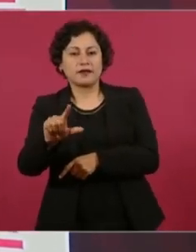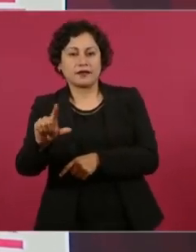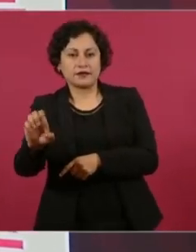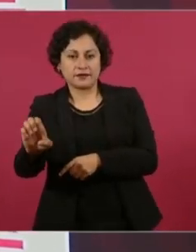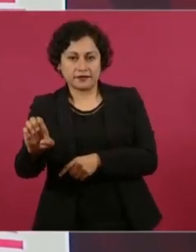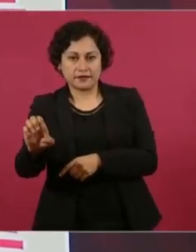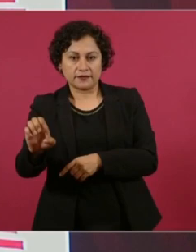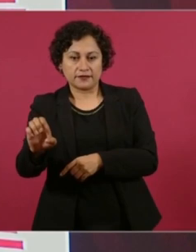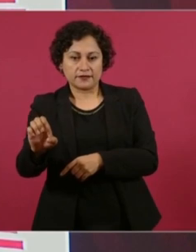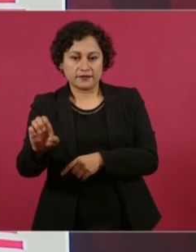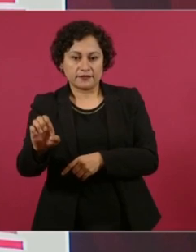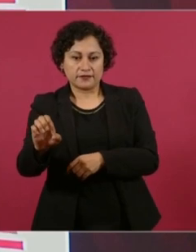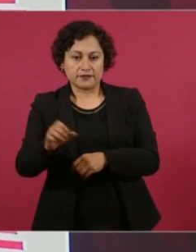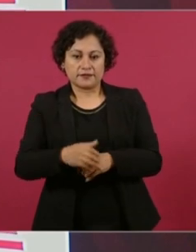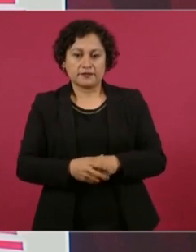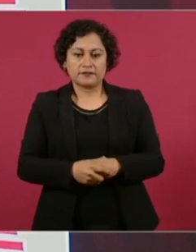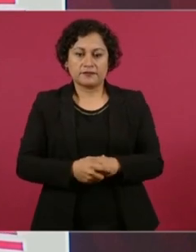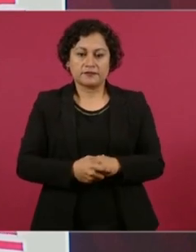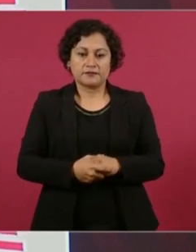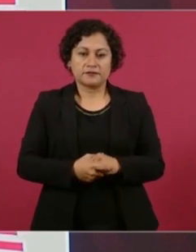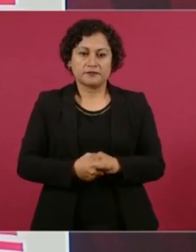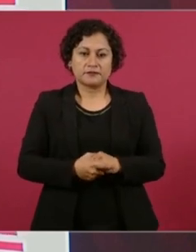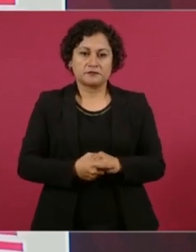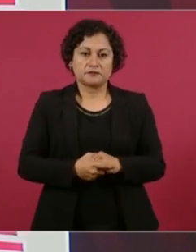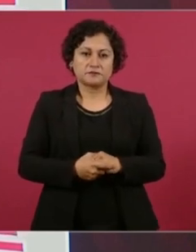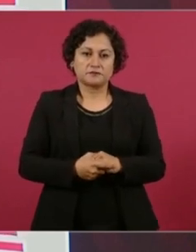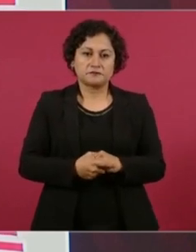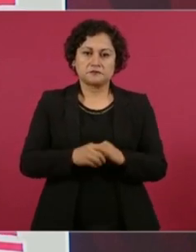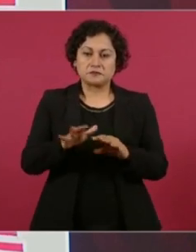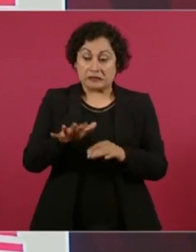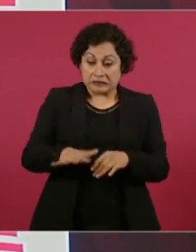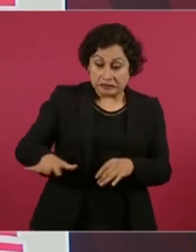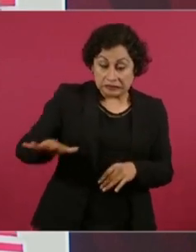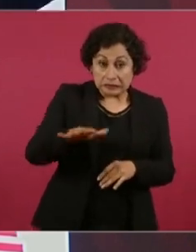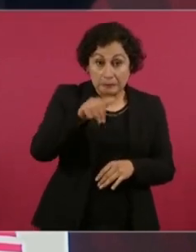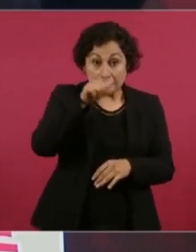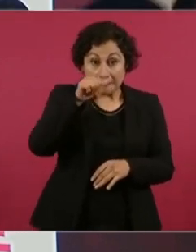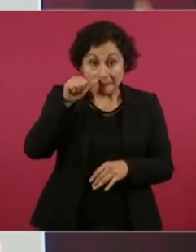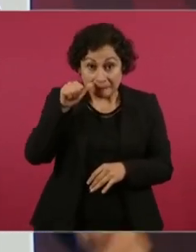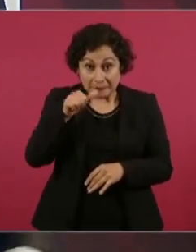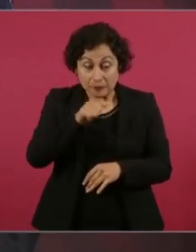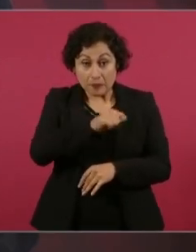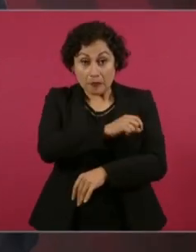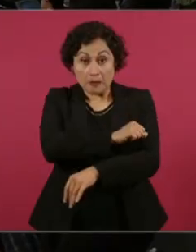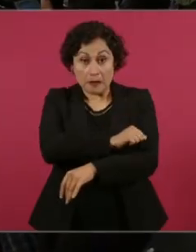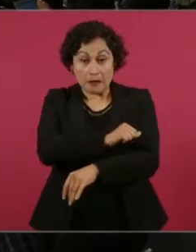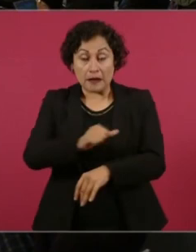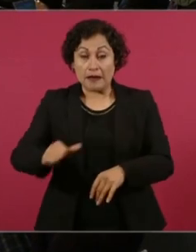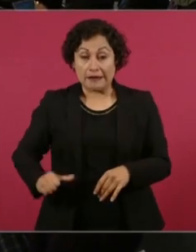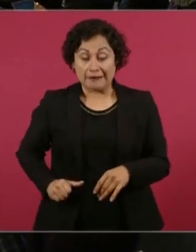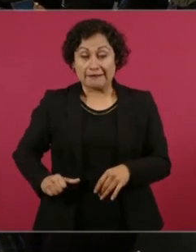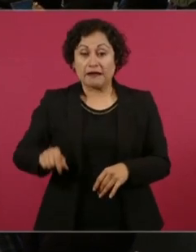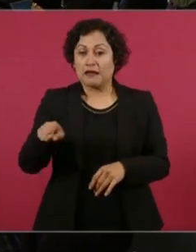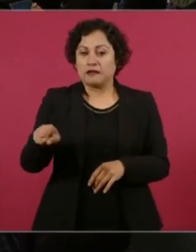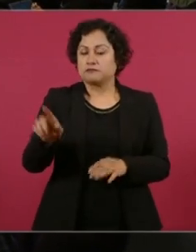quiero decir que la delegación Benito Juárez, no, en la del Valle, sí,